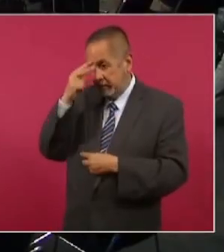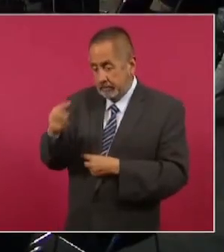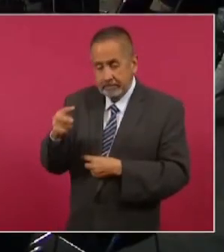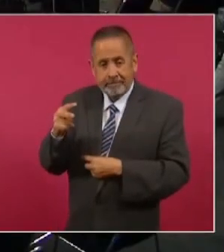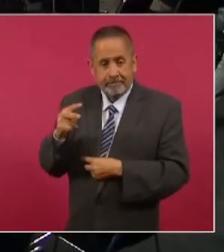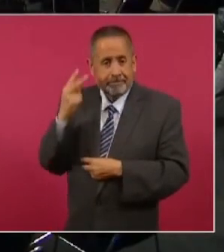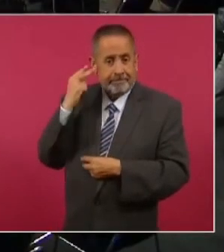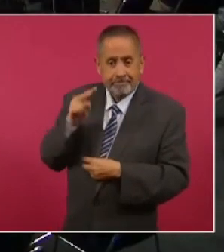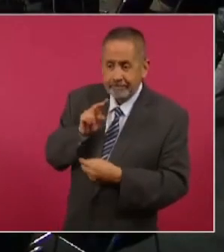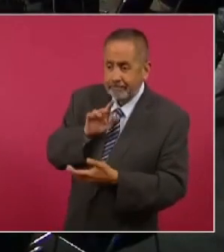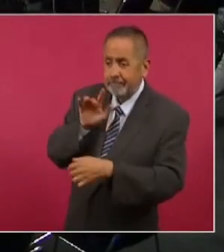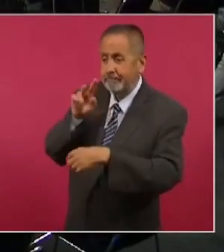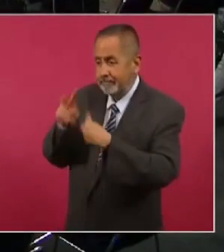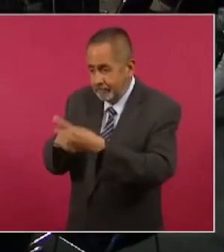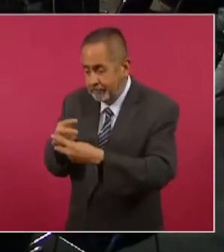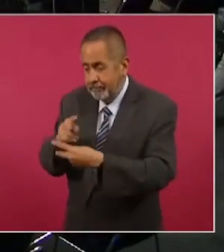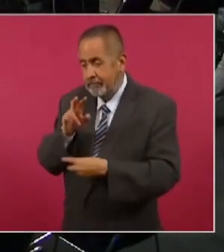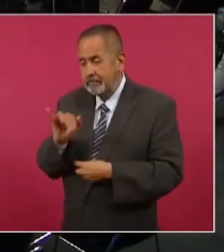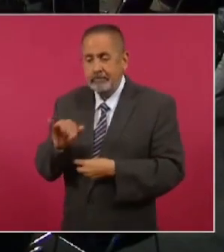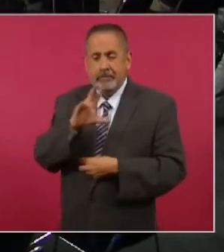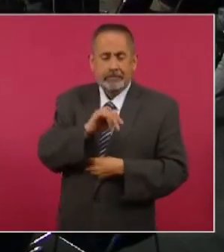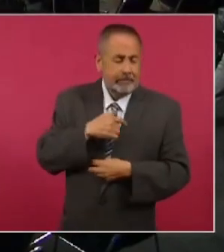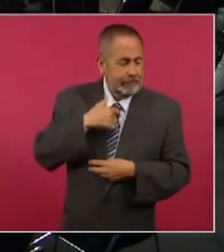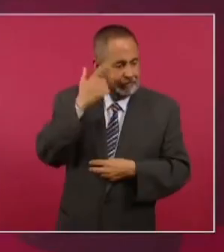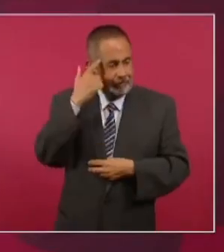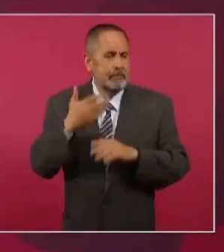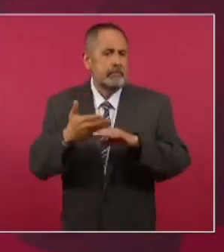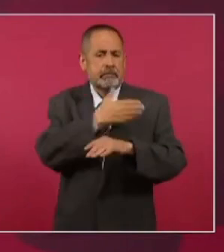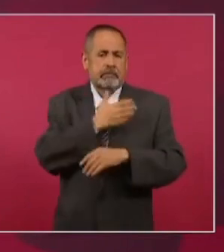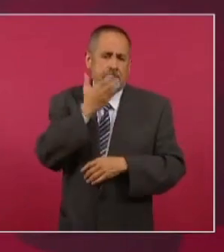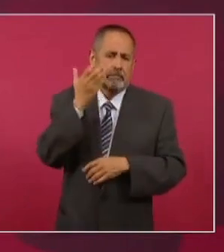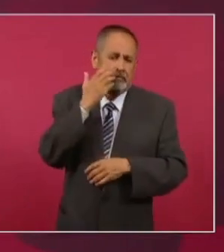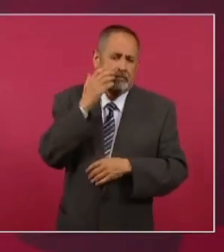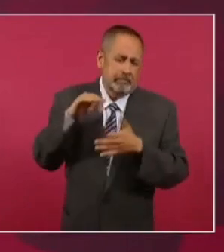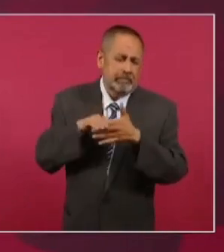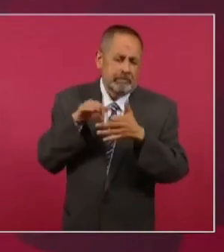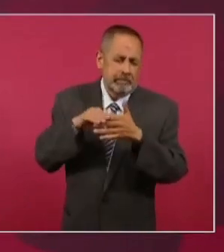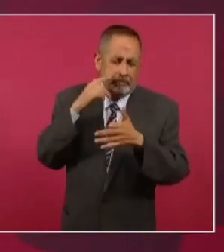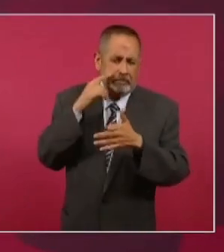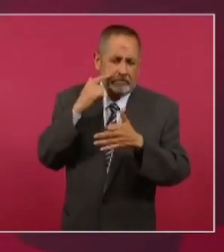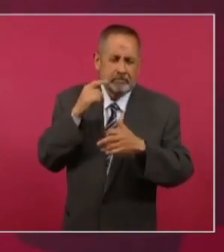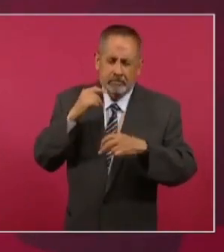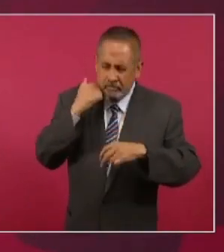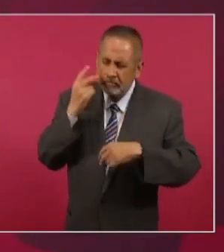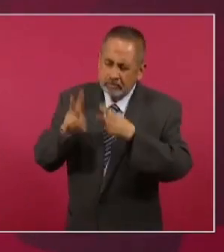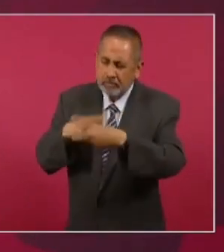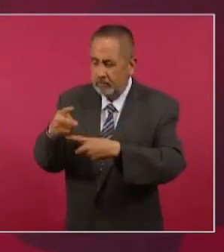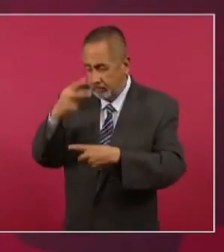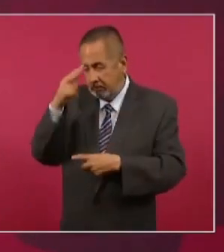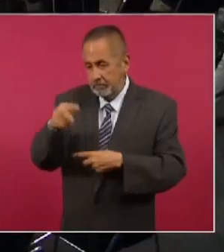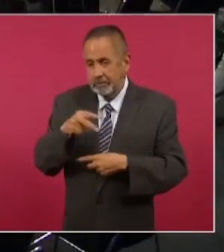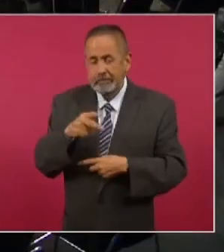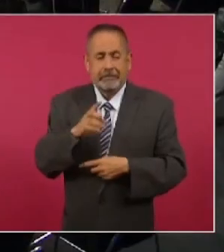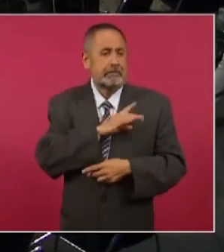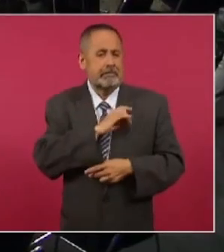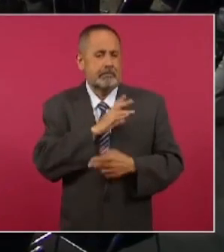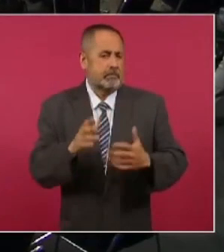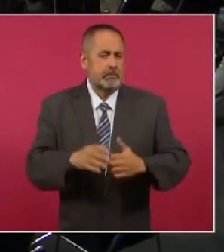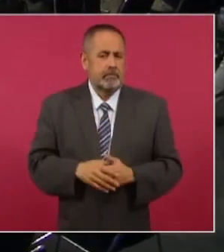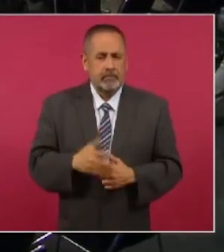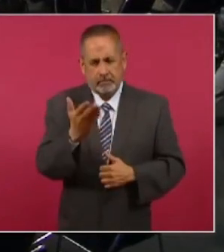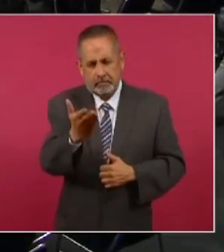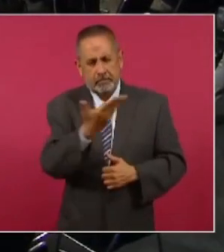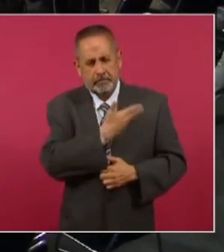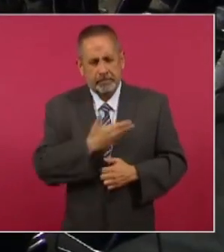a México de la forma regular que se debe de hacer y que nos gustaría hacerlo a todos para usted señor